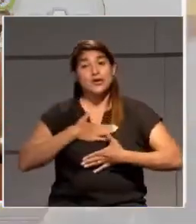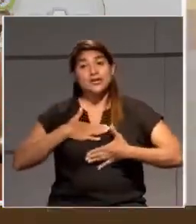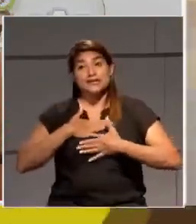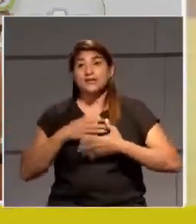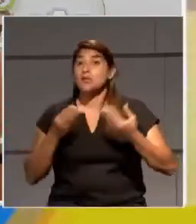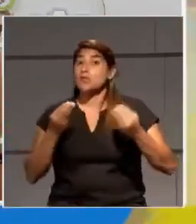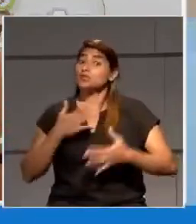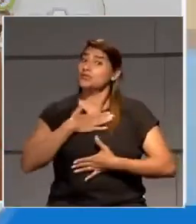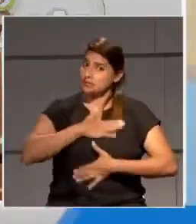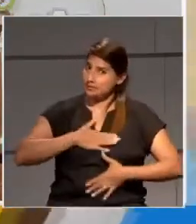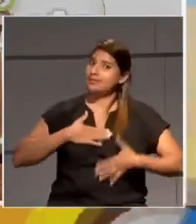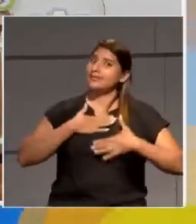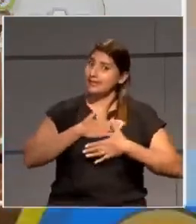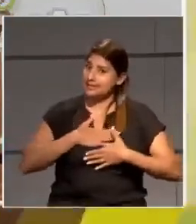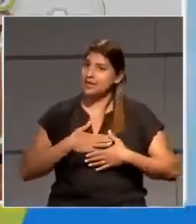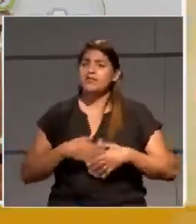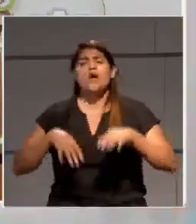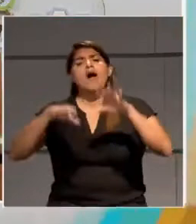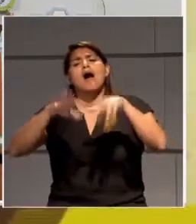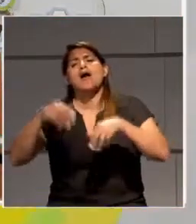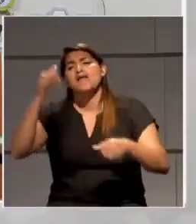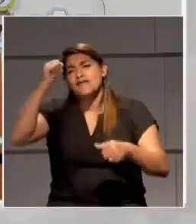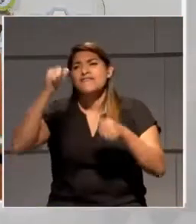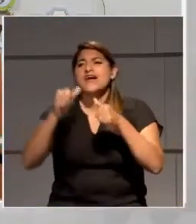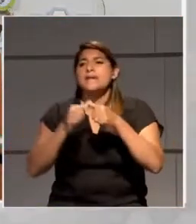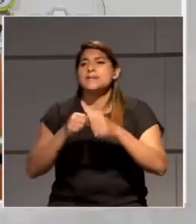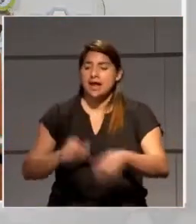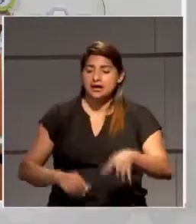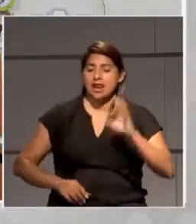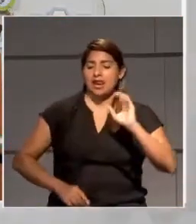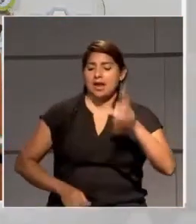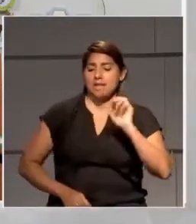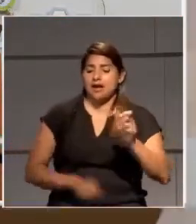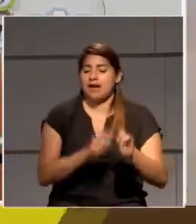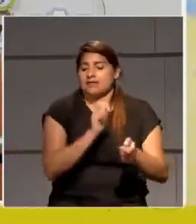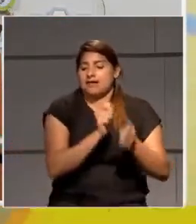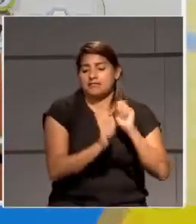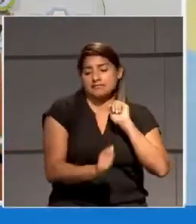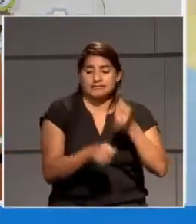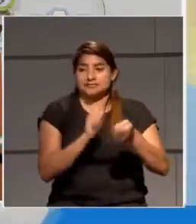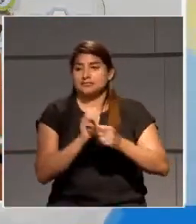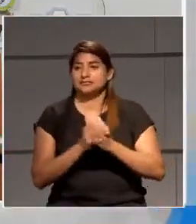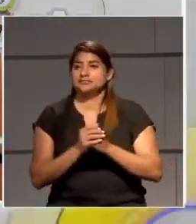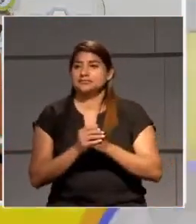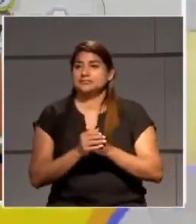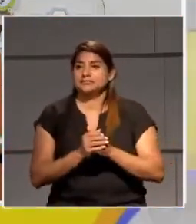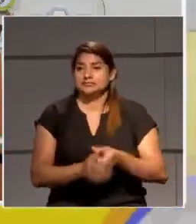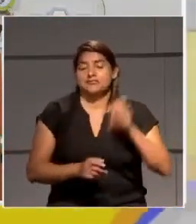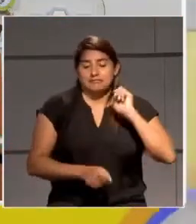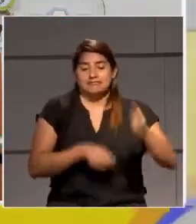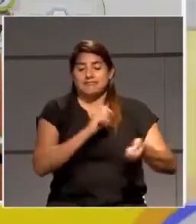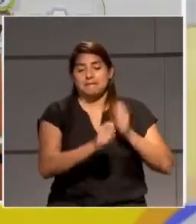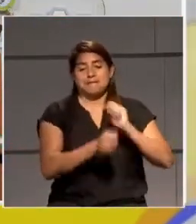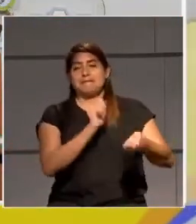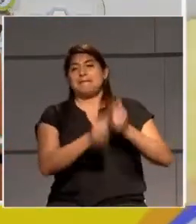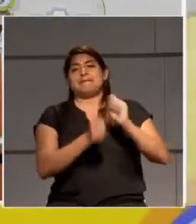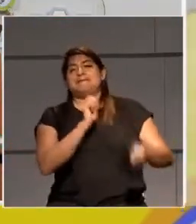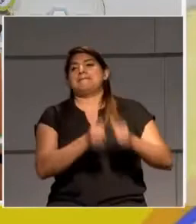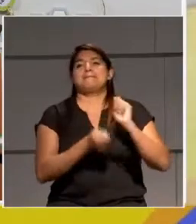de que nos divertimos. Pluk, ¿por qué no repite esa parte? Y la maraca.